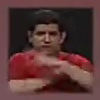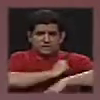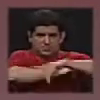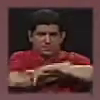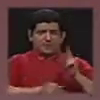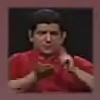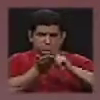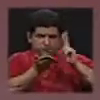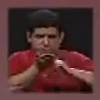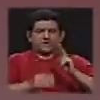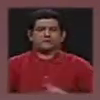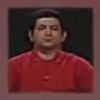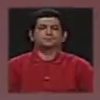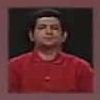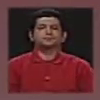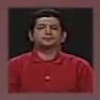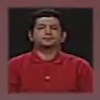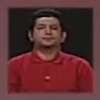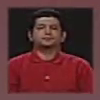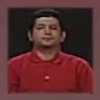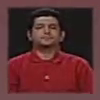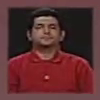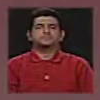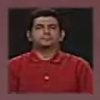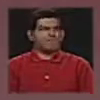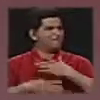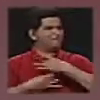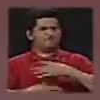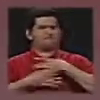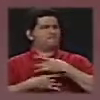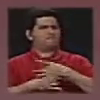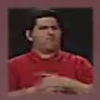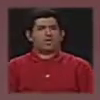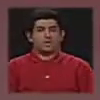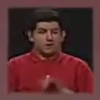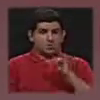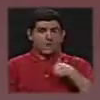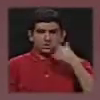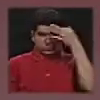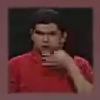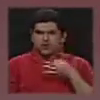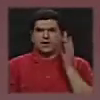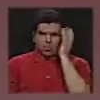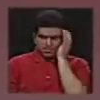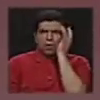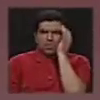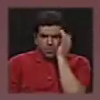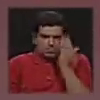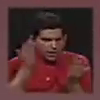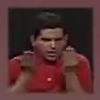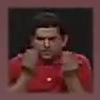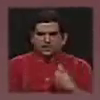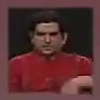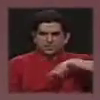nuestros impuestos. Y es muy interesante y muy contrastante, pienso yo, y preocupante también, porque cuando